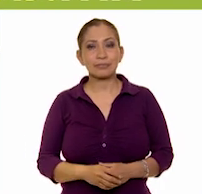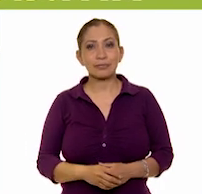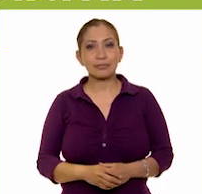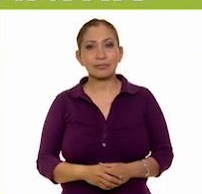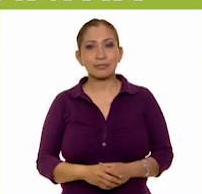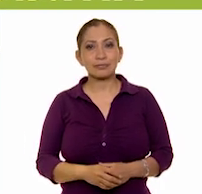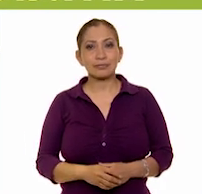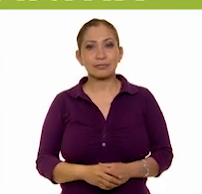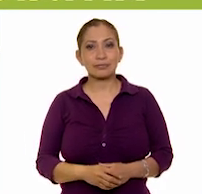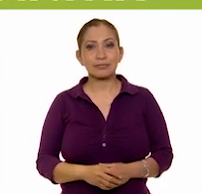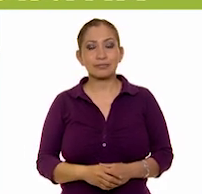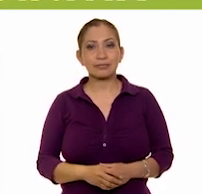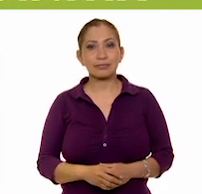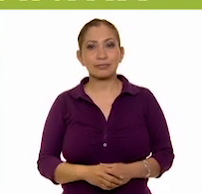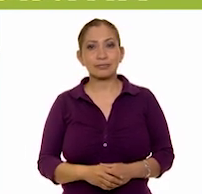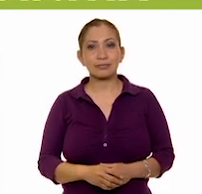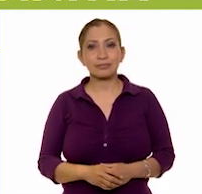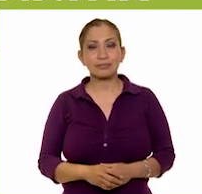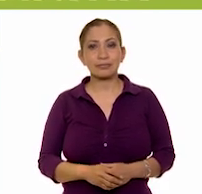conalitec.cep.gob.mx.